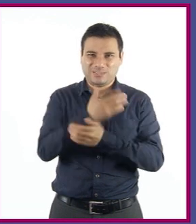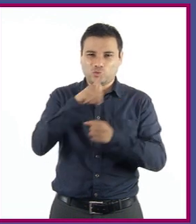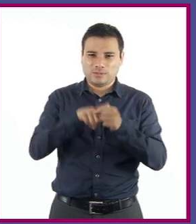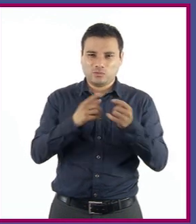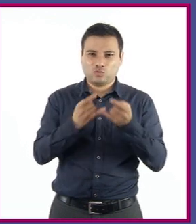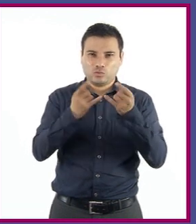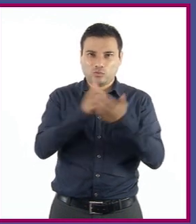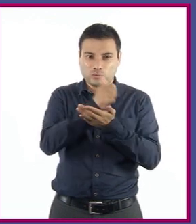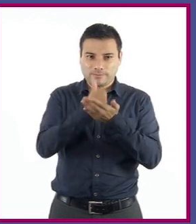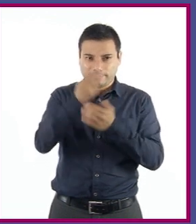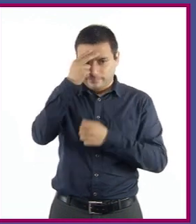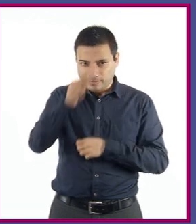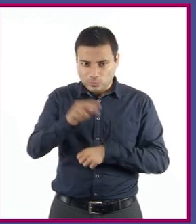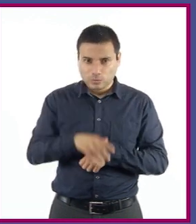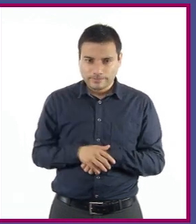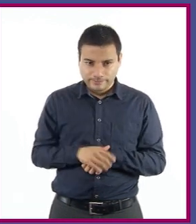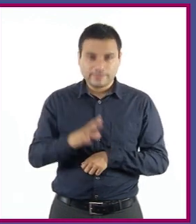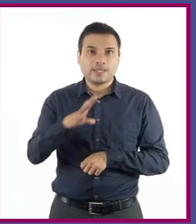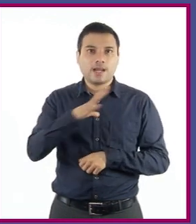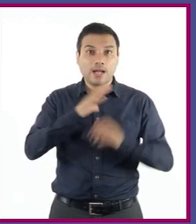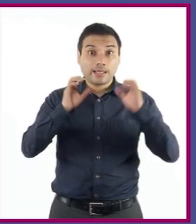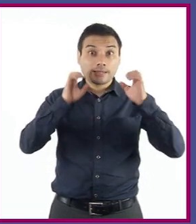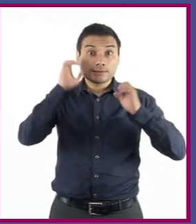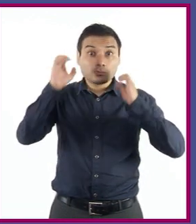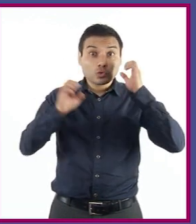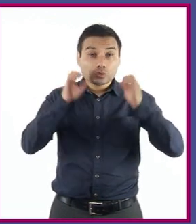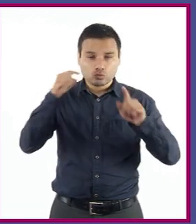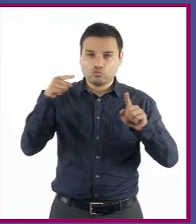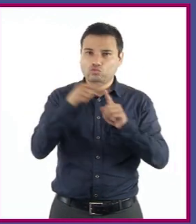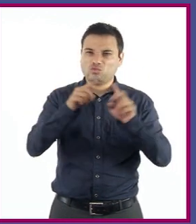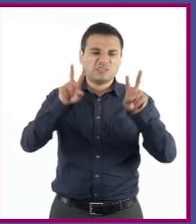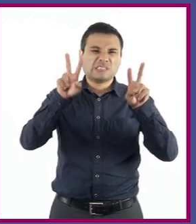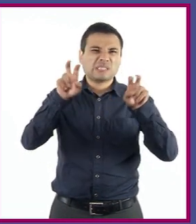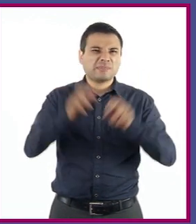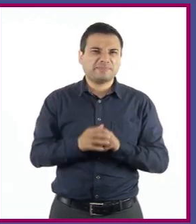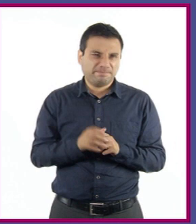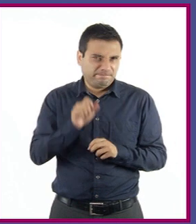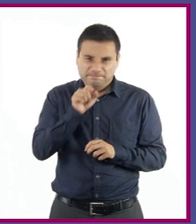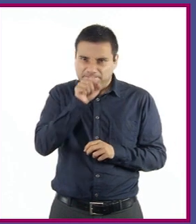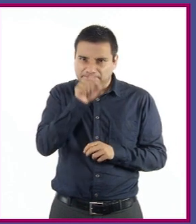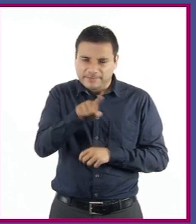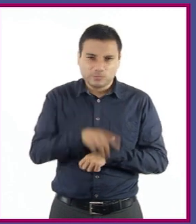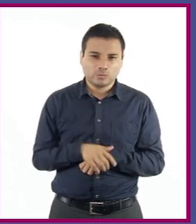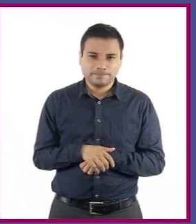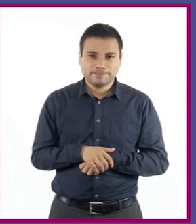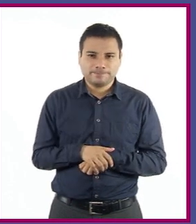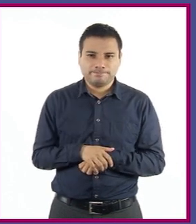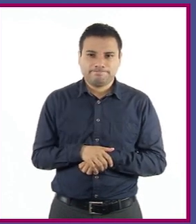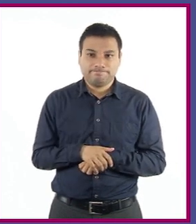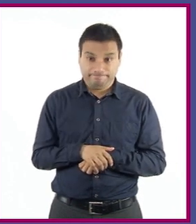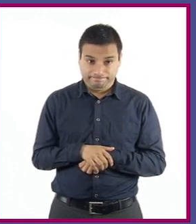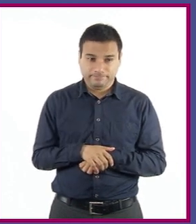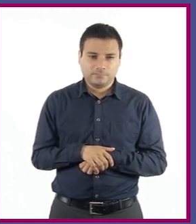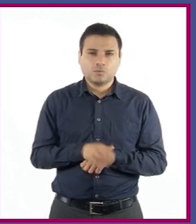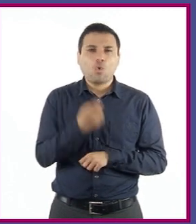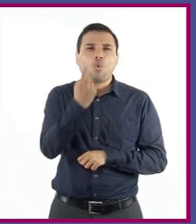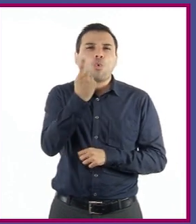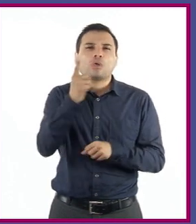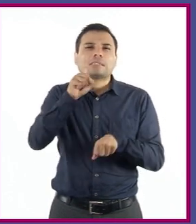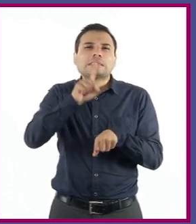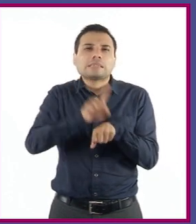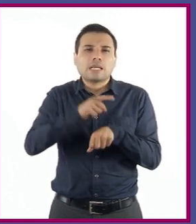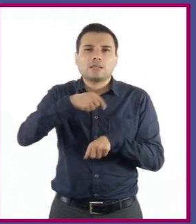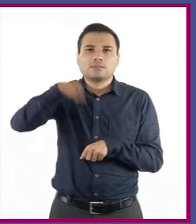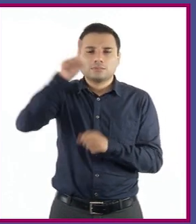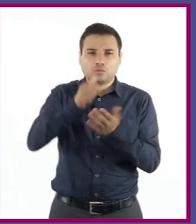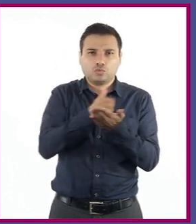México existe una exposición particularmente dedicada a este tema. Solamente estaríamos un día en la Ciudad de México,